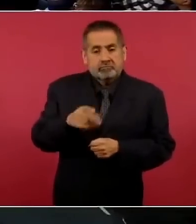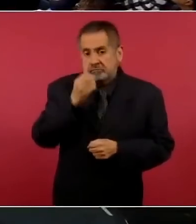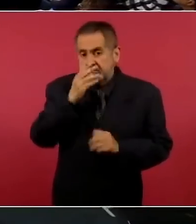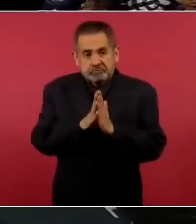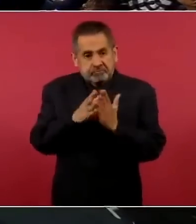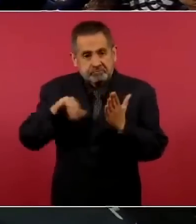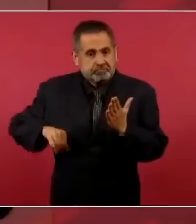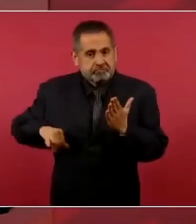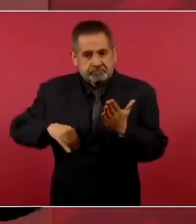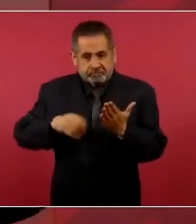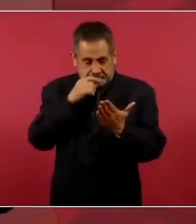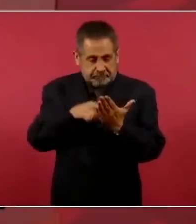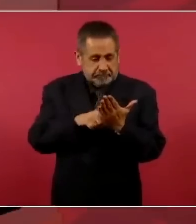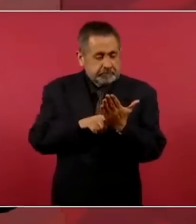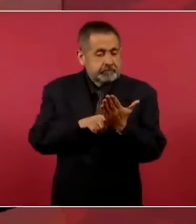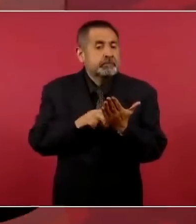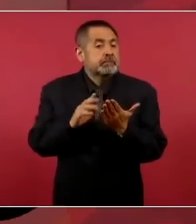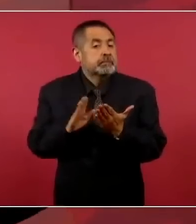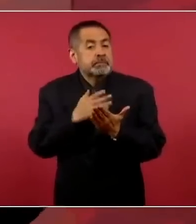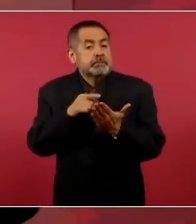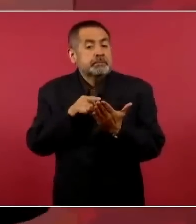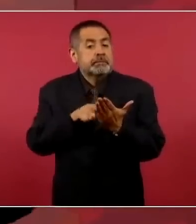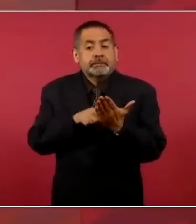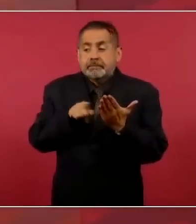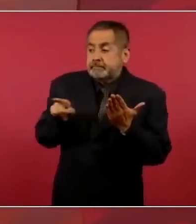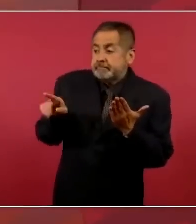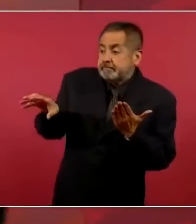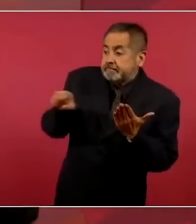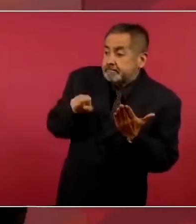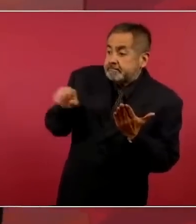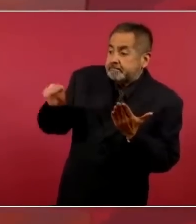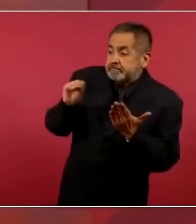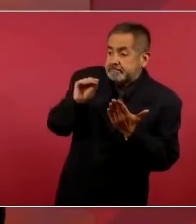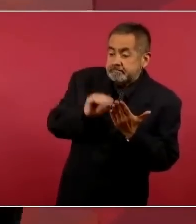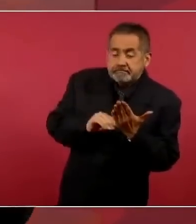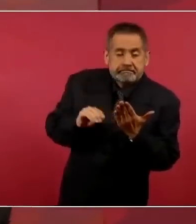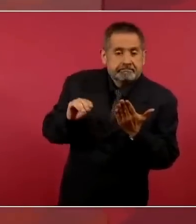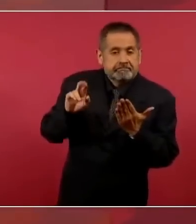porque retoma las crónicas de Reyes Razo